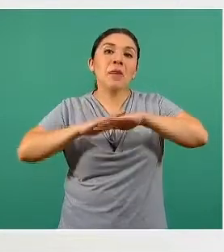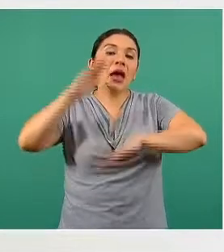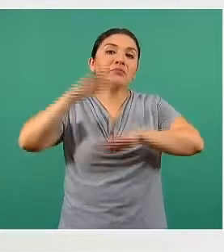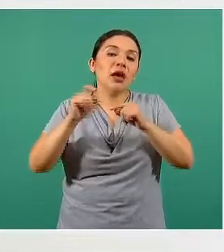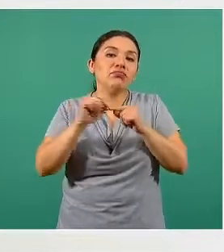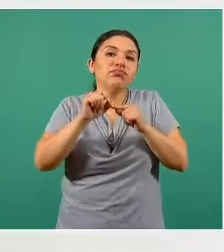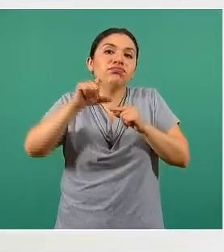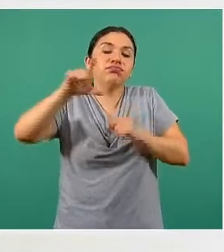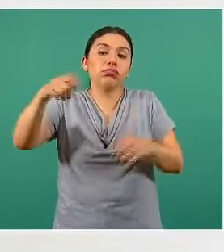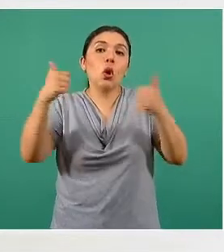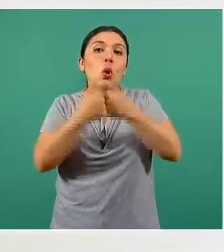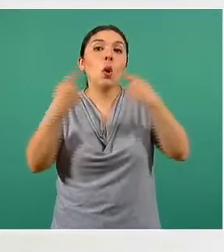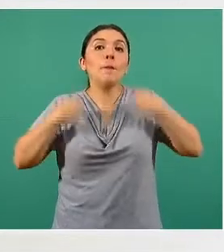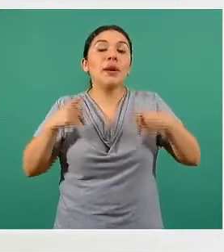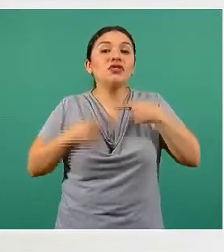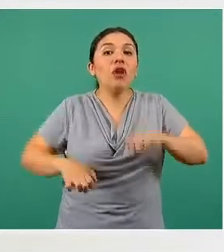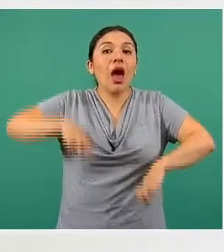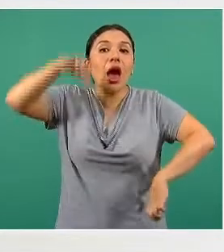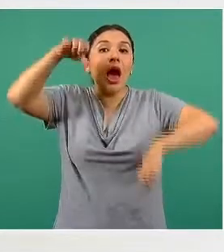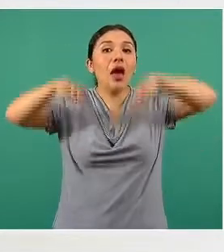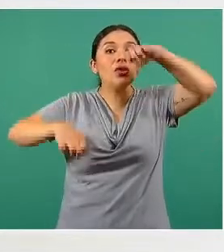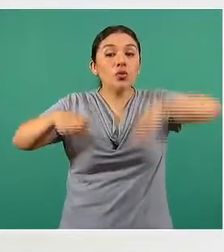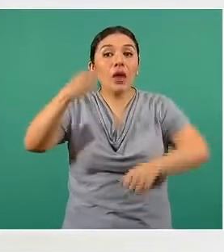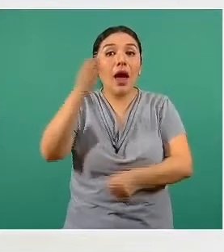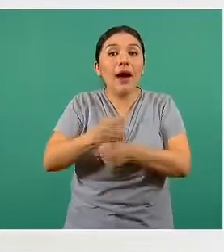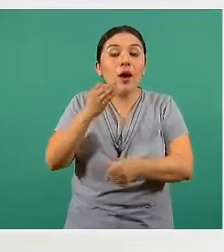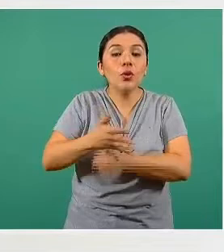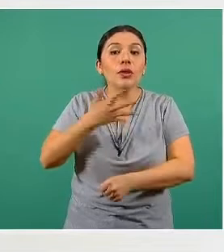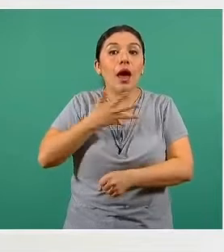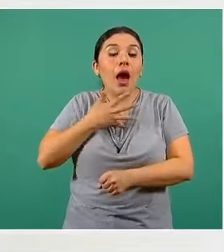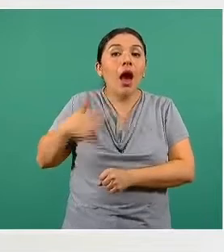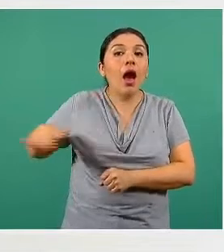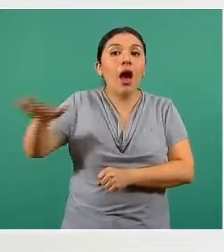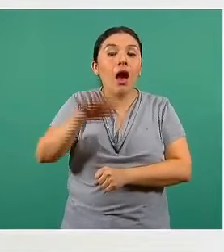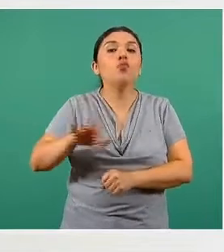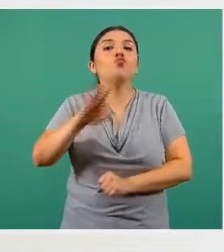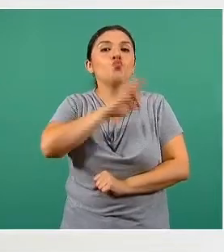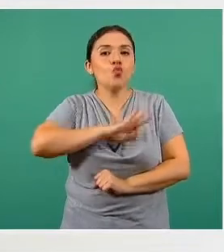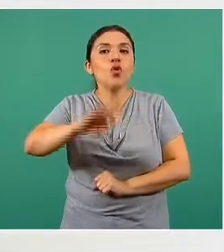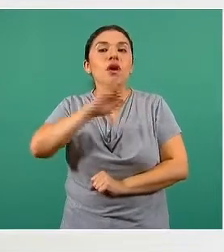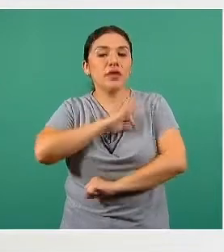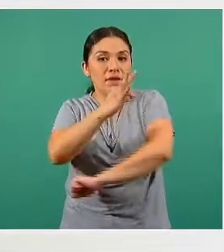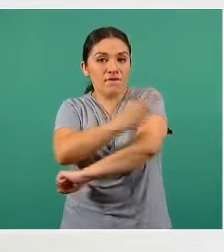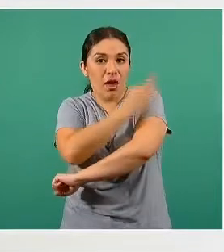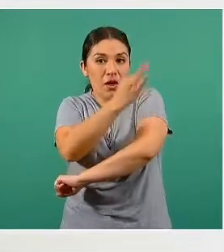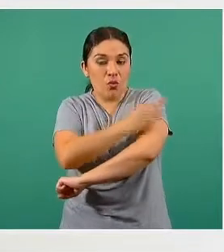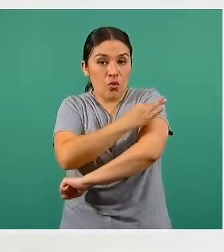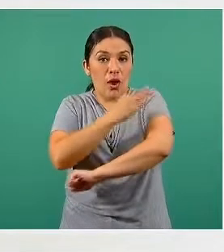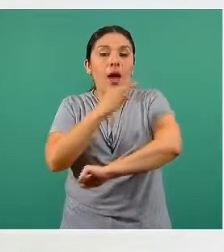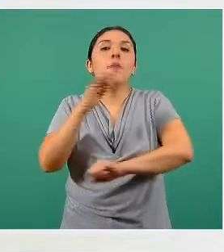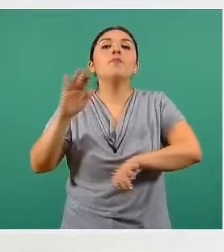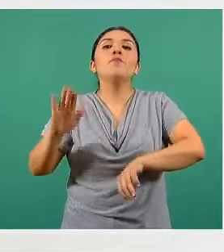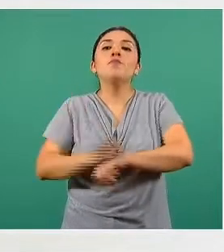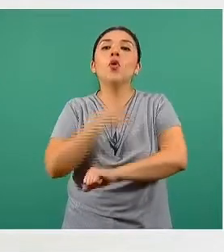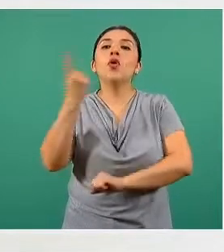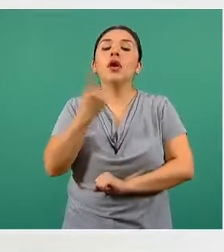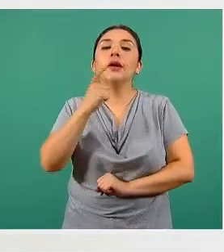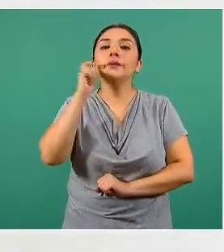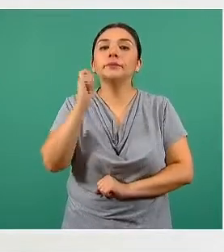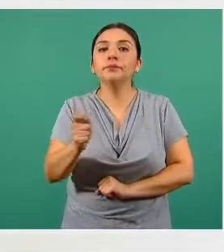de la población adulta, que son quienes en este momento están en posibilidad de vacunarse, dado